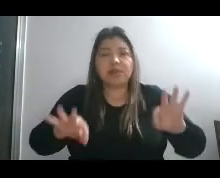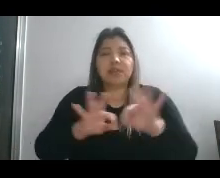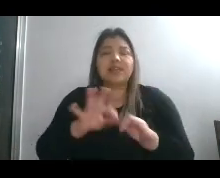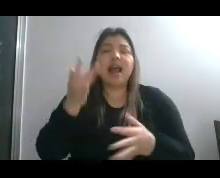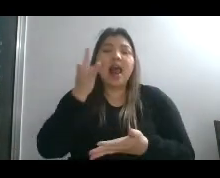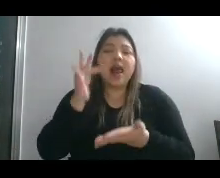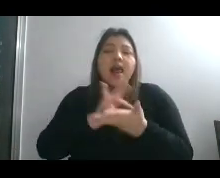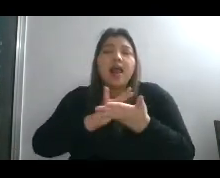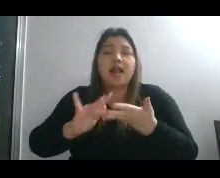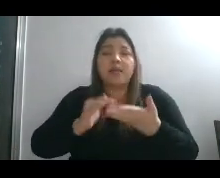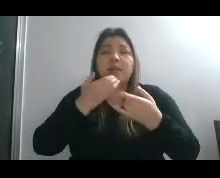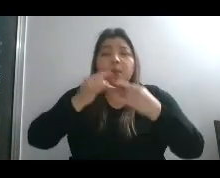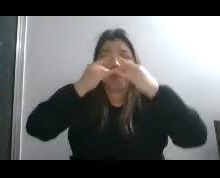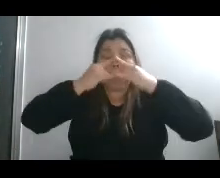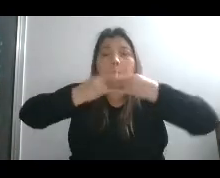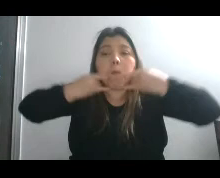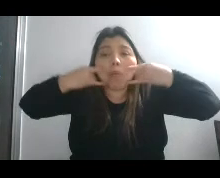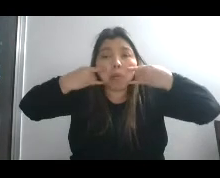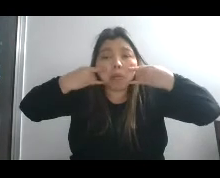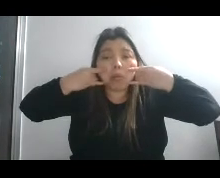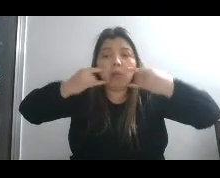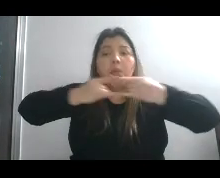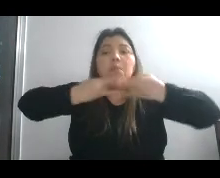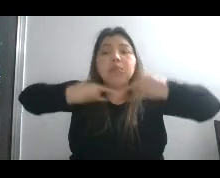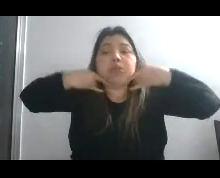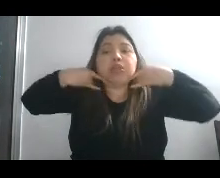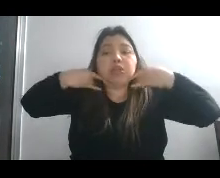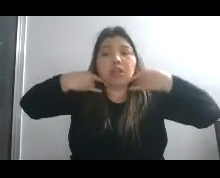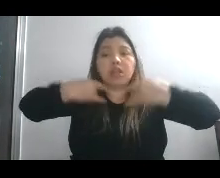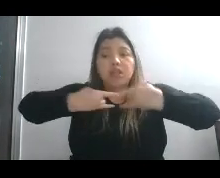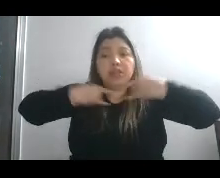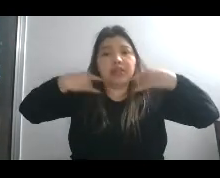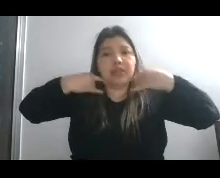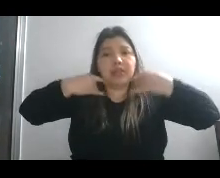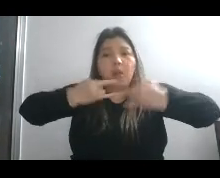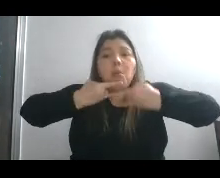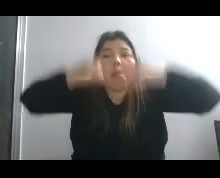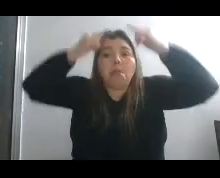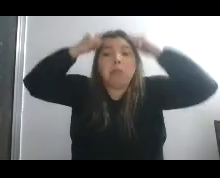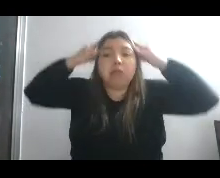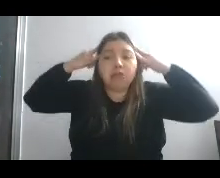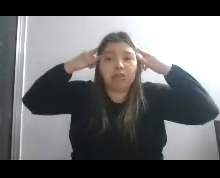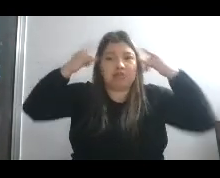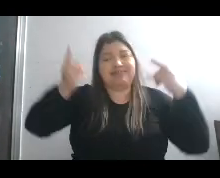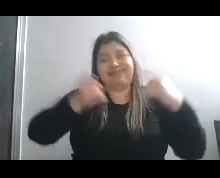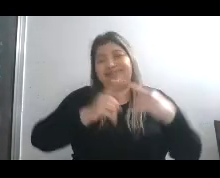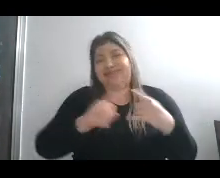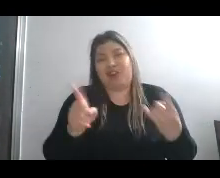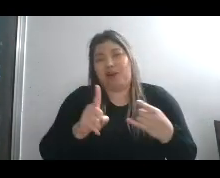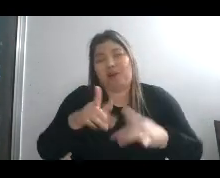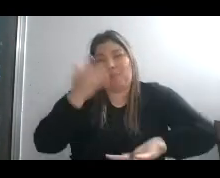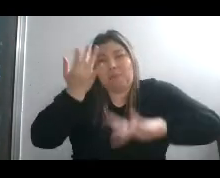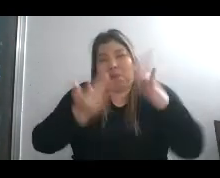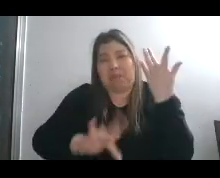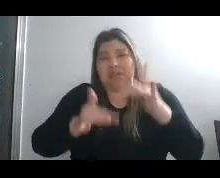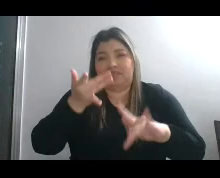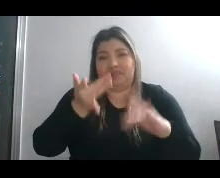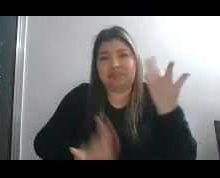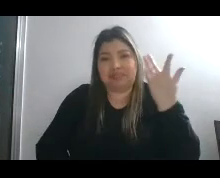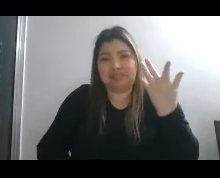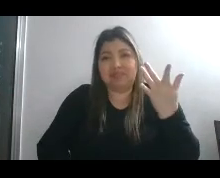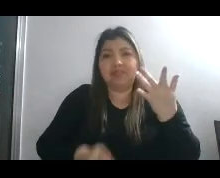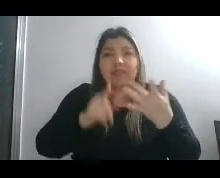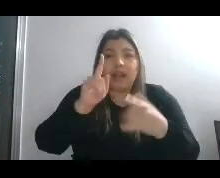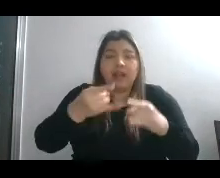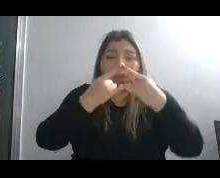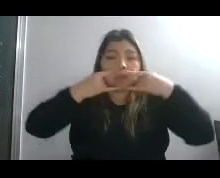por fuera o dejármela colgada en el cuello o colgármela en la cabeza, porque esos usos inadecuados pueden hacer que tanto una mascarilla